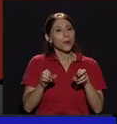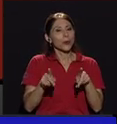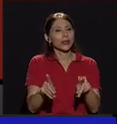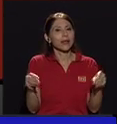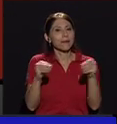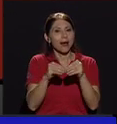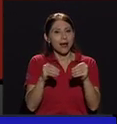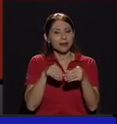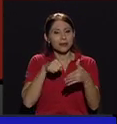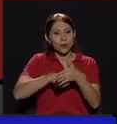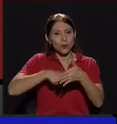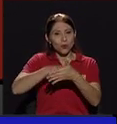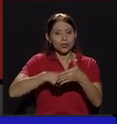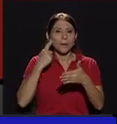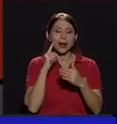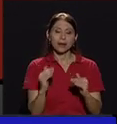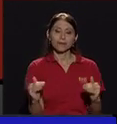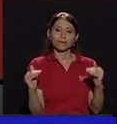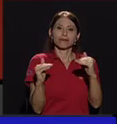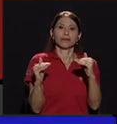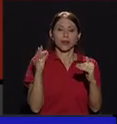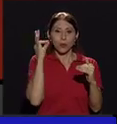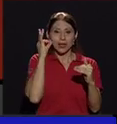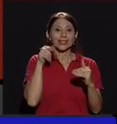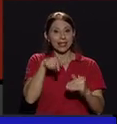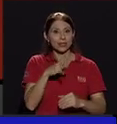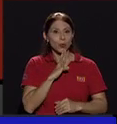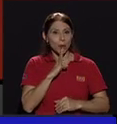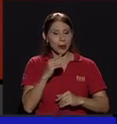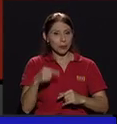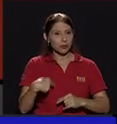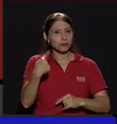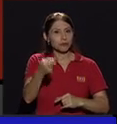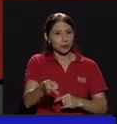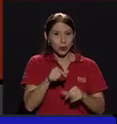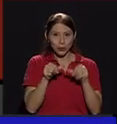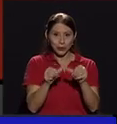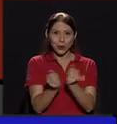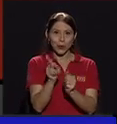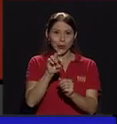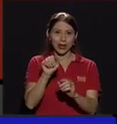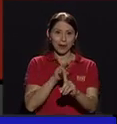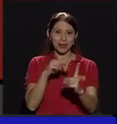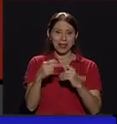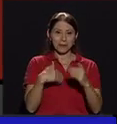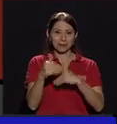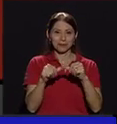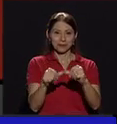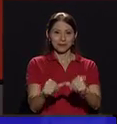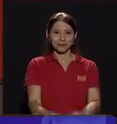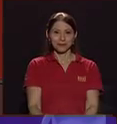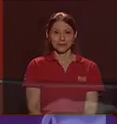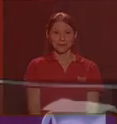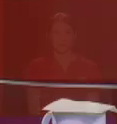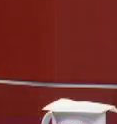lucha por la igualdad y por los derechos de las mujeres. De eso vamos a hablar en el siguiente bloque. Quédese con Una Mirada, que ya volvemos.